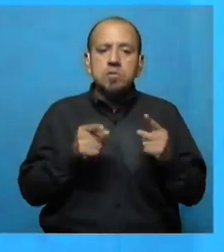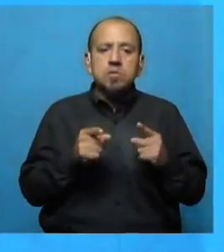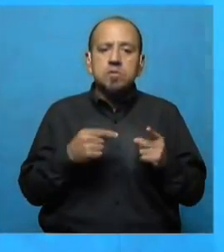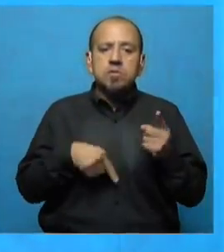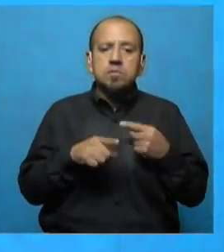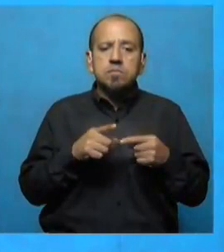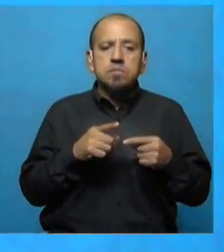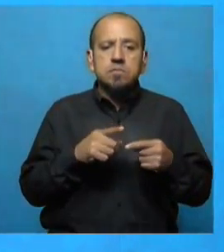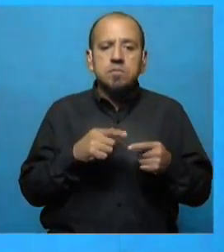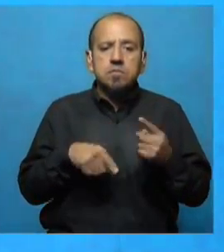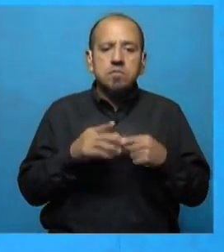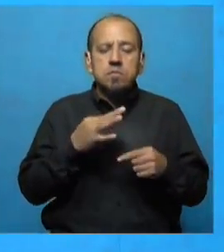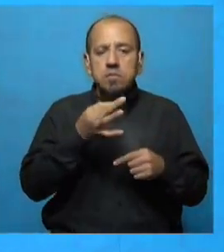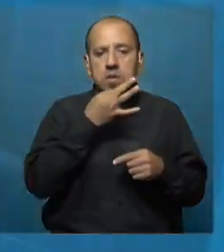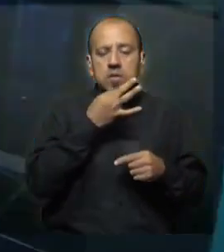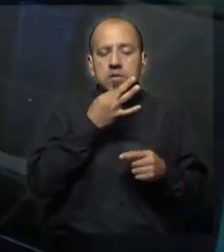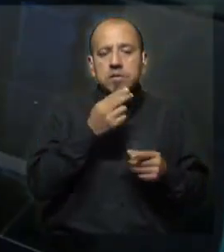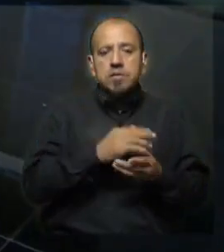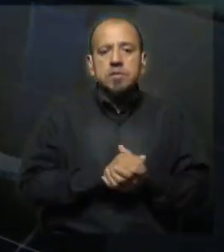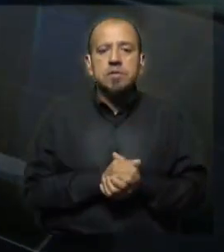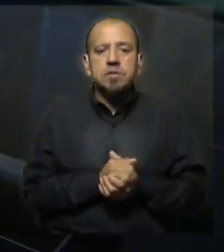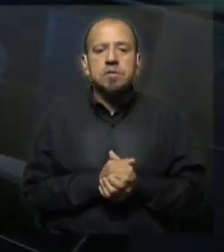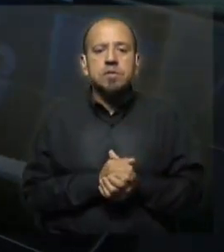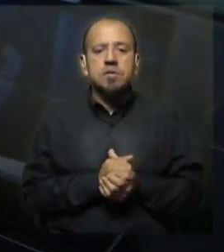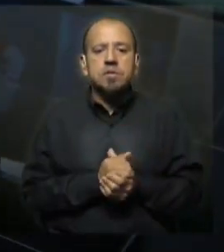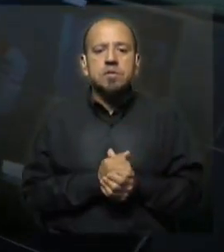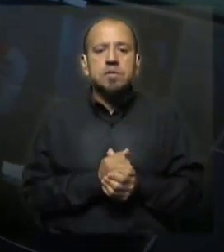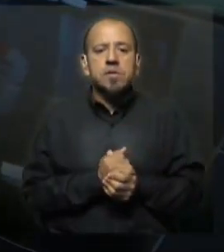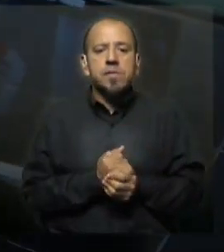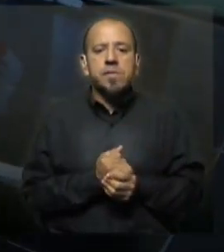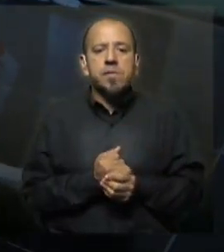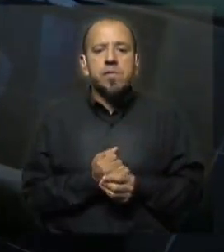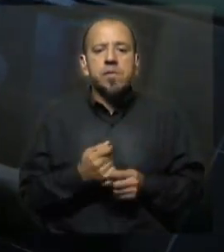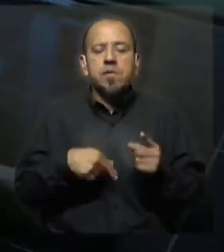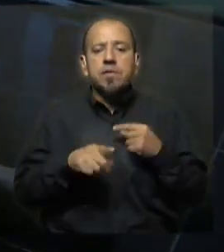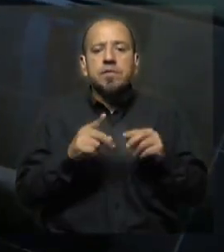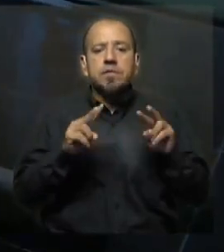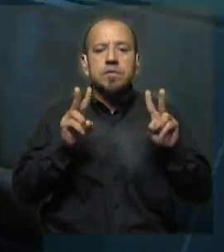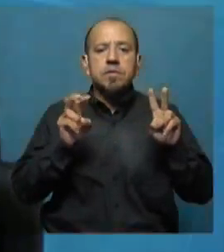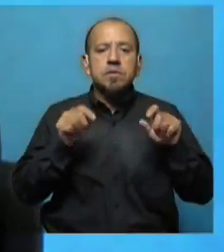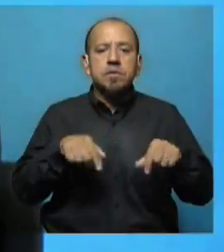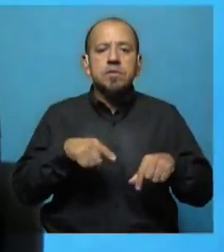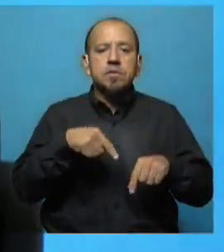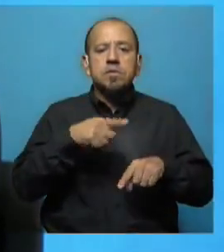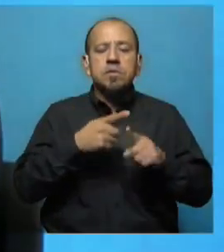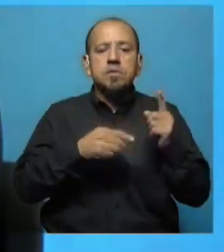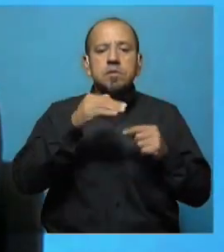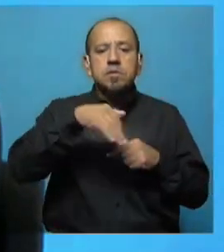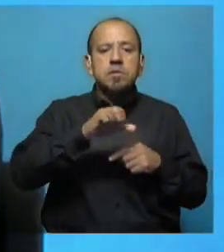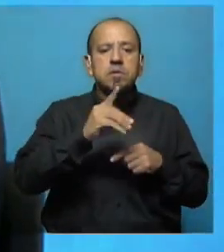contexto de humor y era un chiste no fuera nos colgamos a hablar un poco de los medios alternativos este